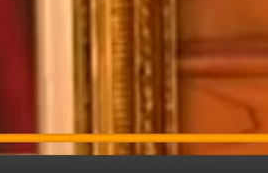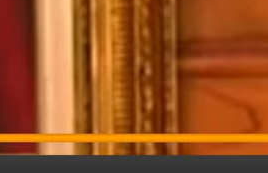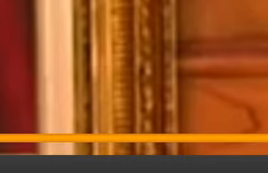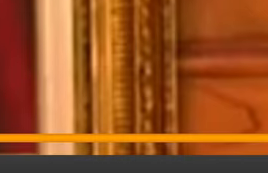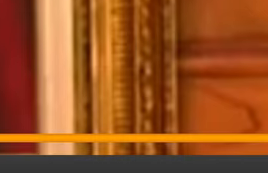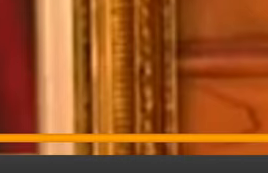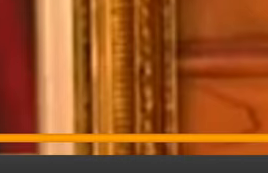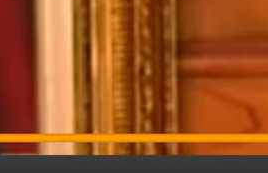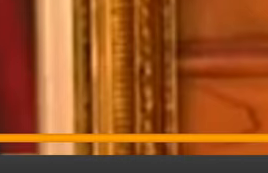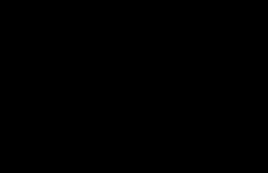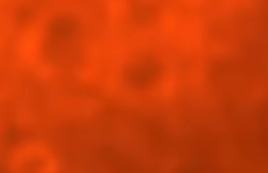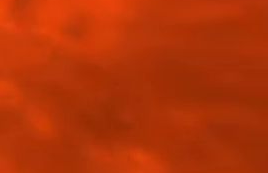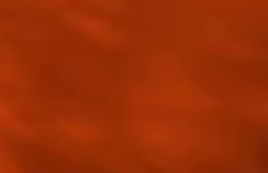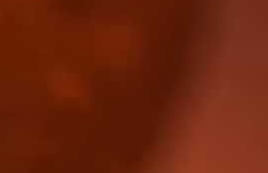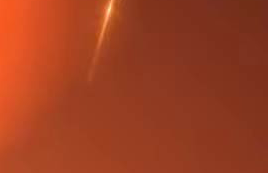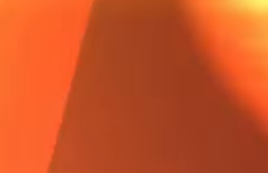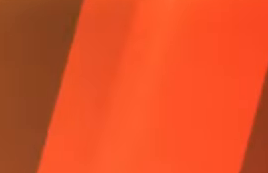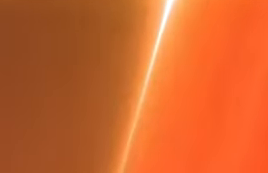no colonialistas.